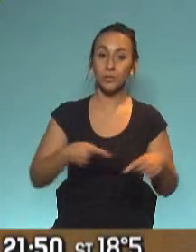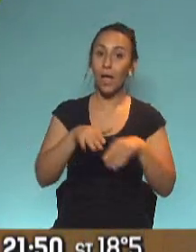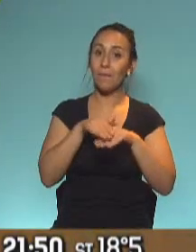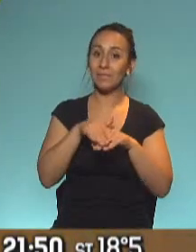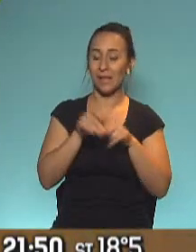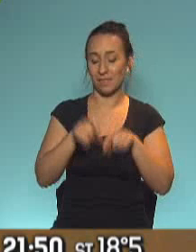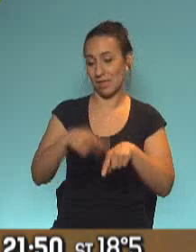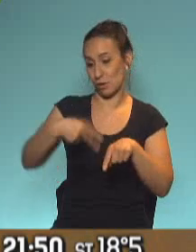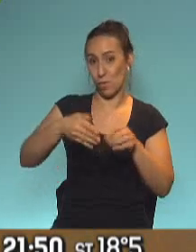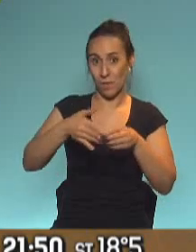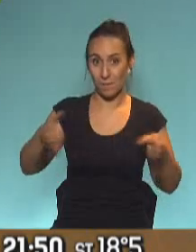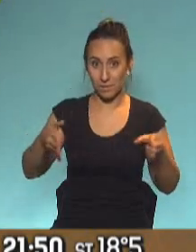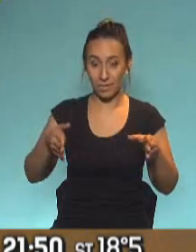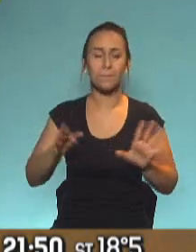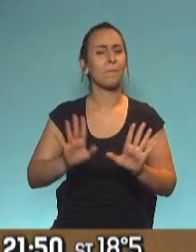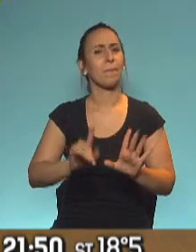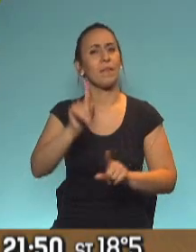Bueno,